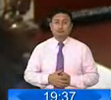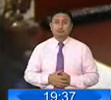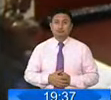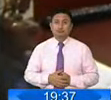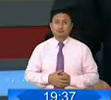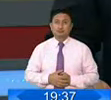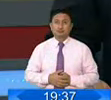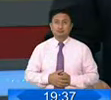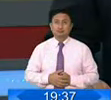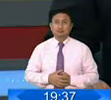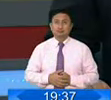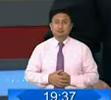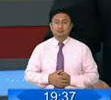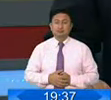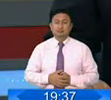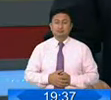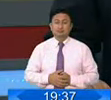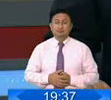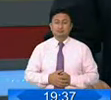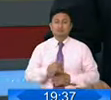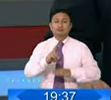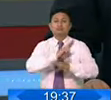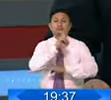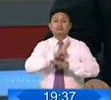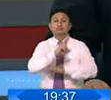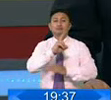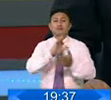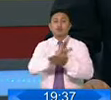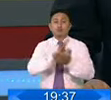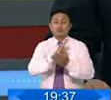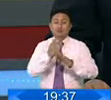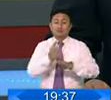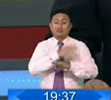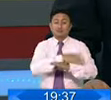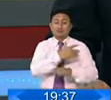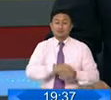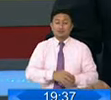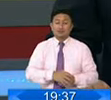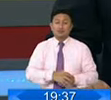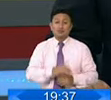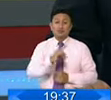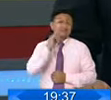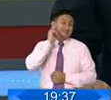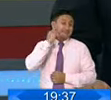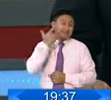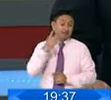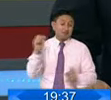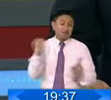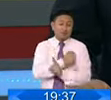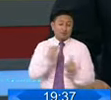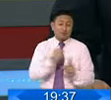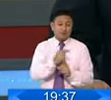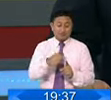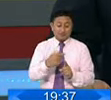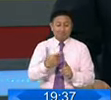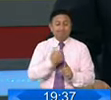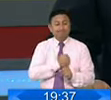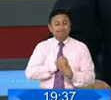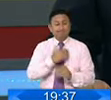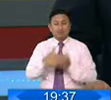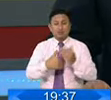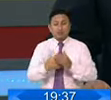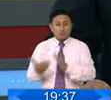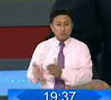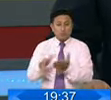Peralta. Y el rector del plantel donde habría ocurrido la presunta agresión a una menor que lamentablemente terminó en